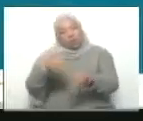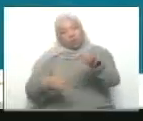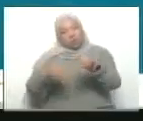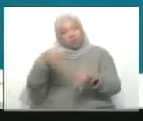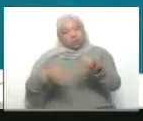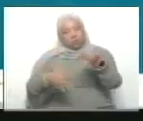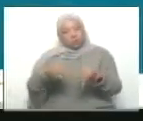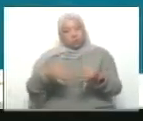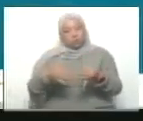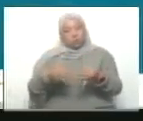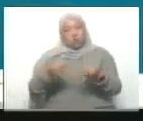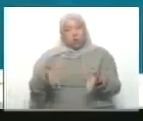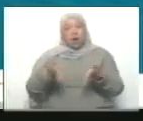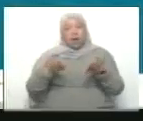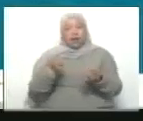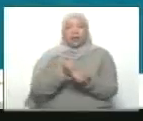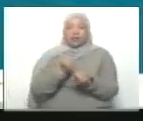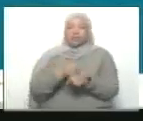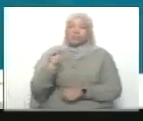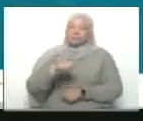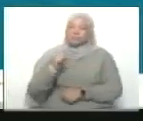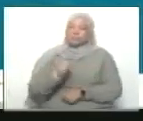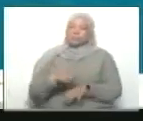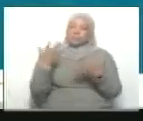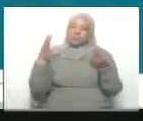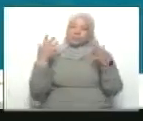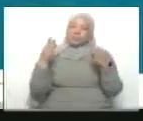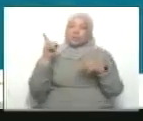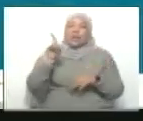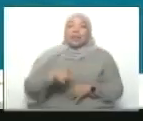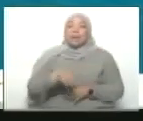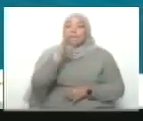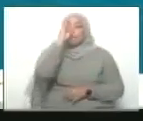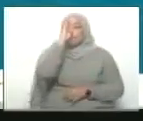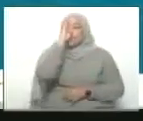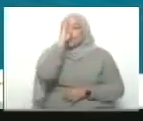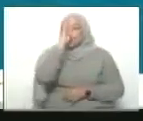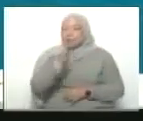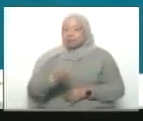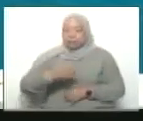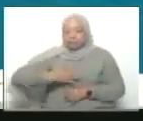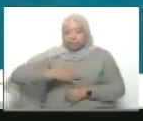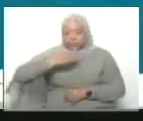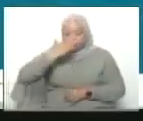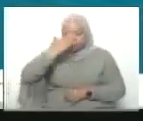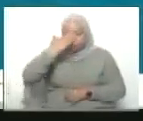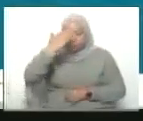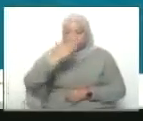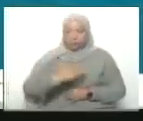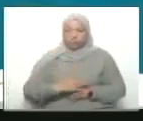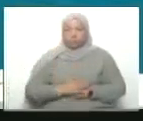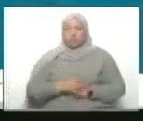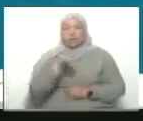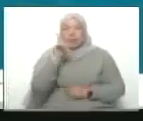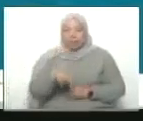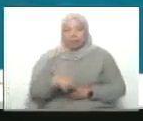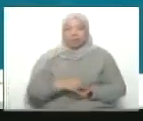justicia. Lo haremos triunfar. También de Irak, tenemos a Servan Baran de